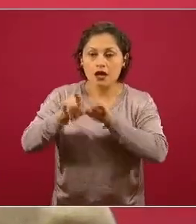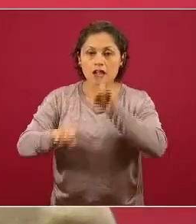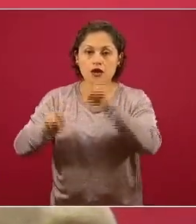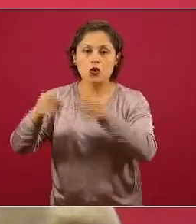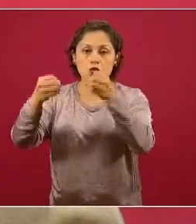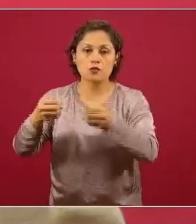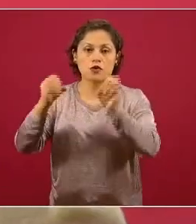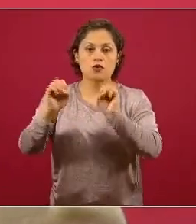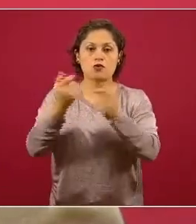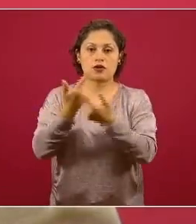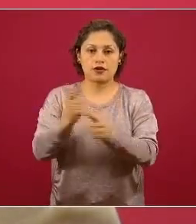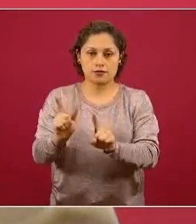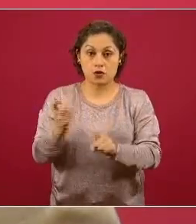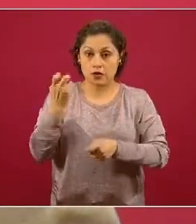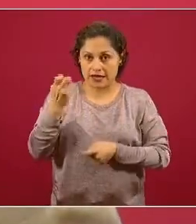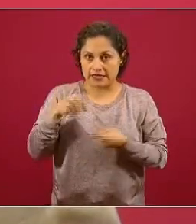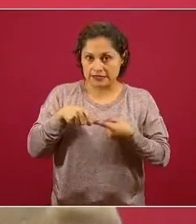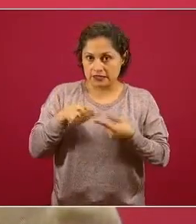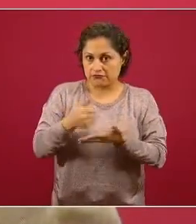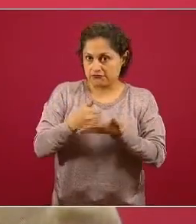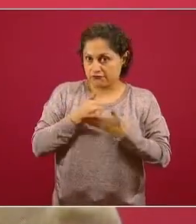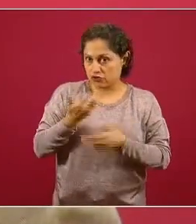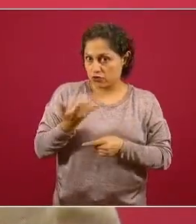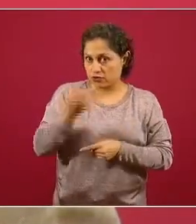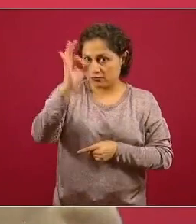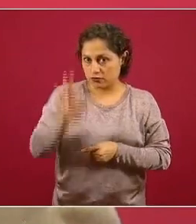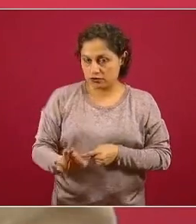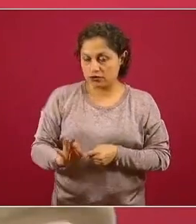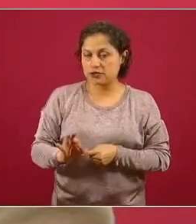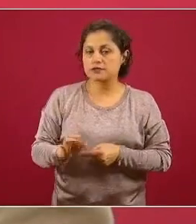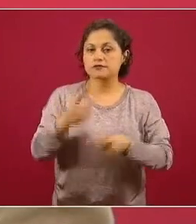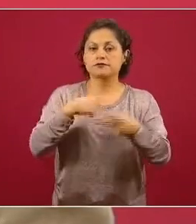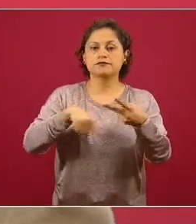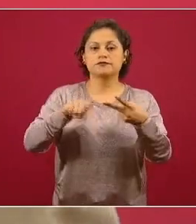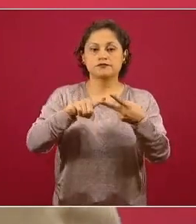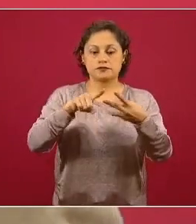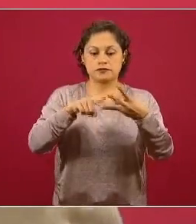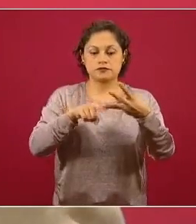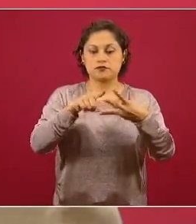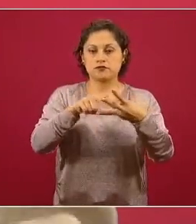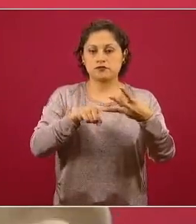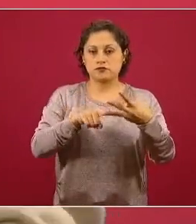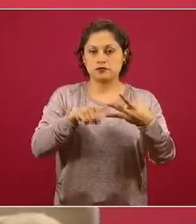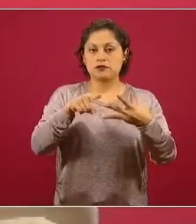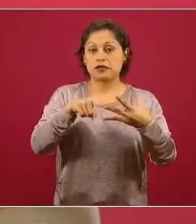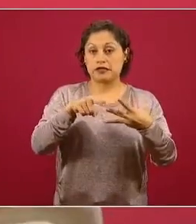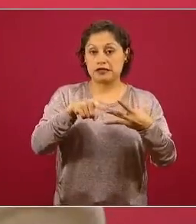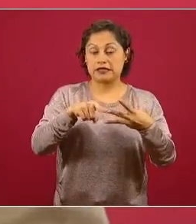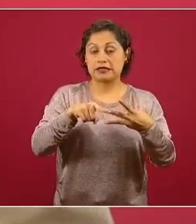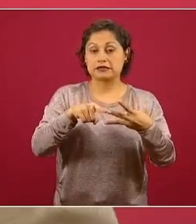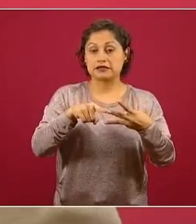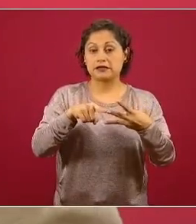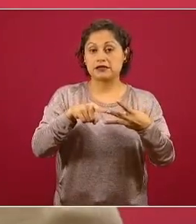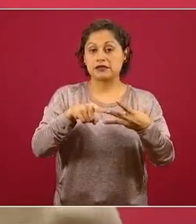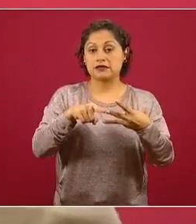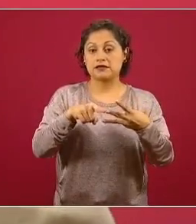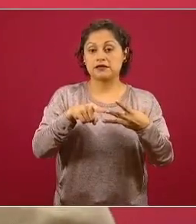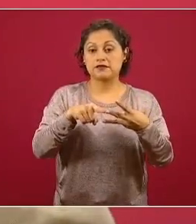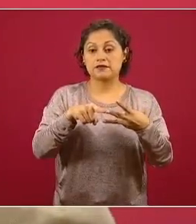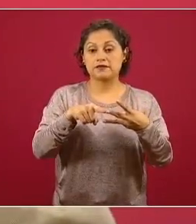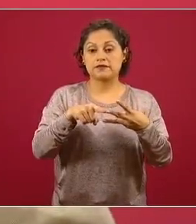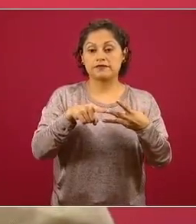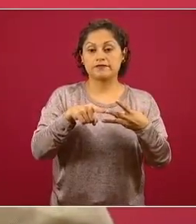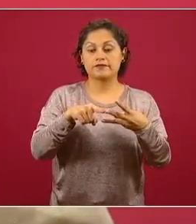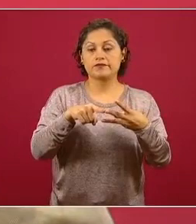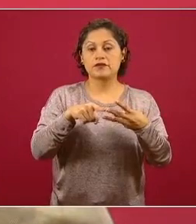50%. Después tenemos 2 indicadores de tendencia, que es la velocidad a la que cambian